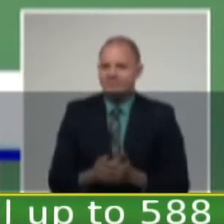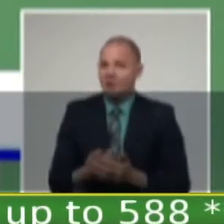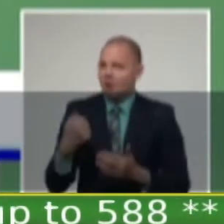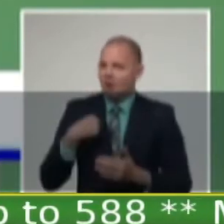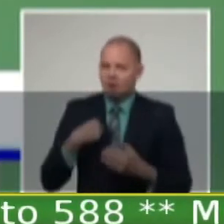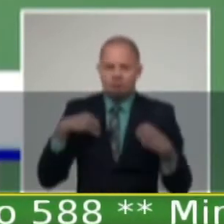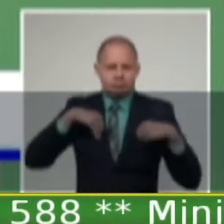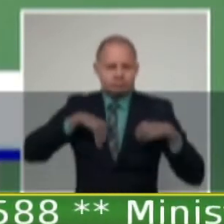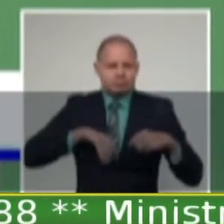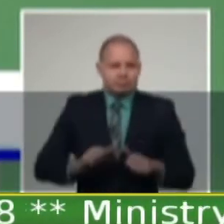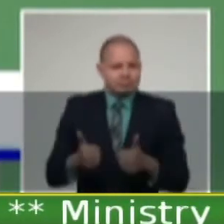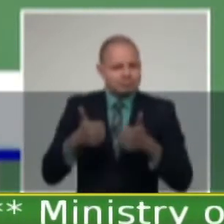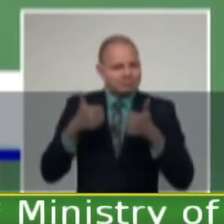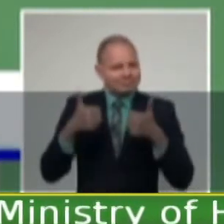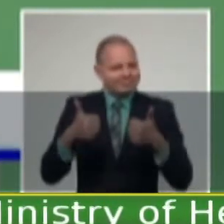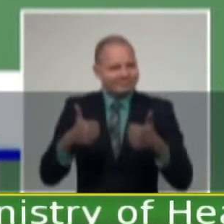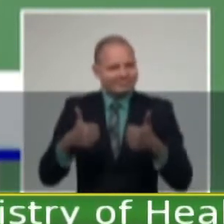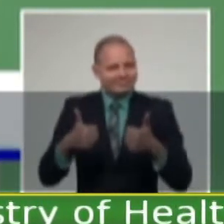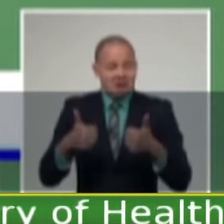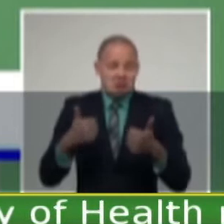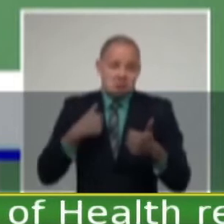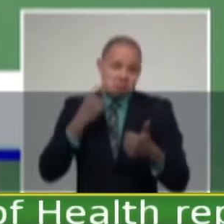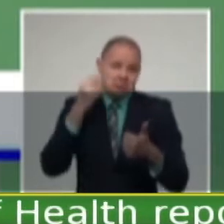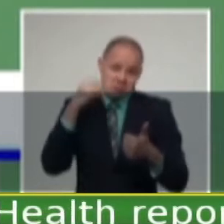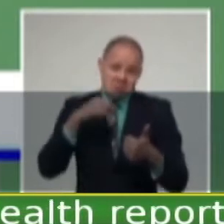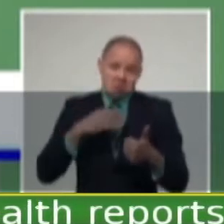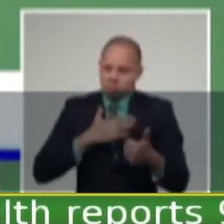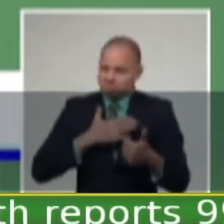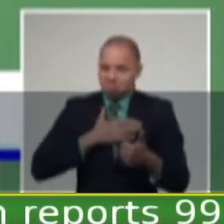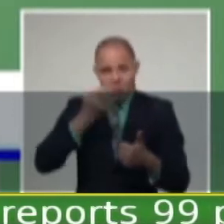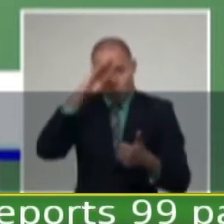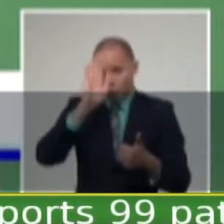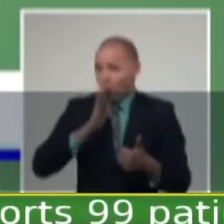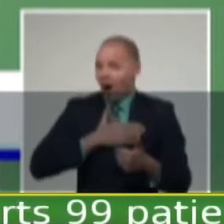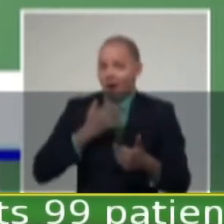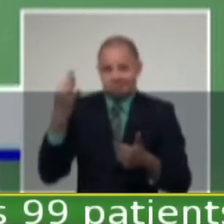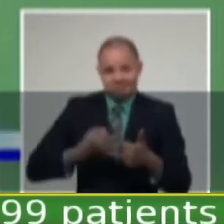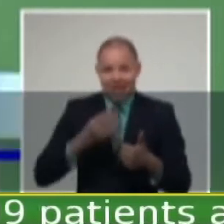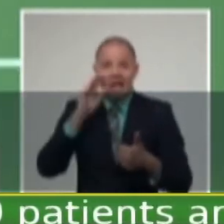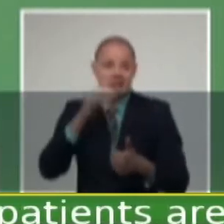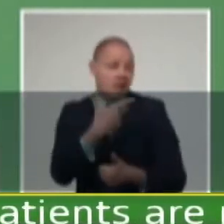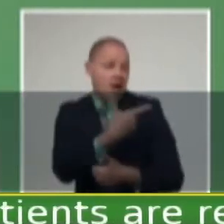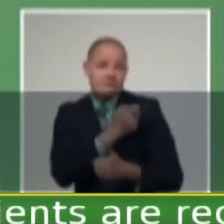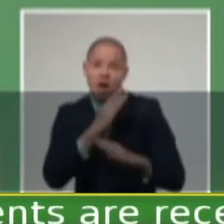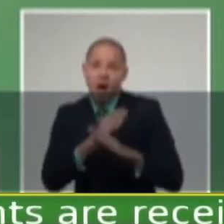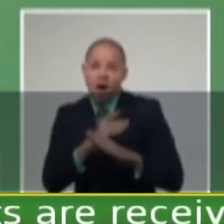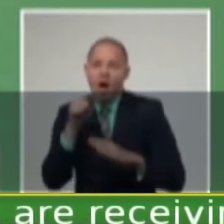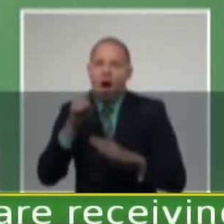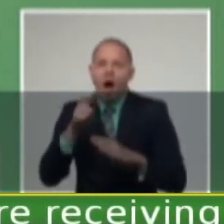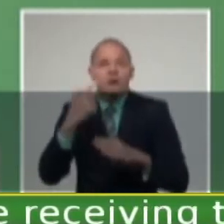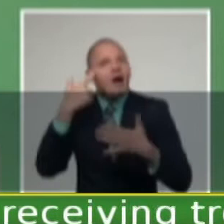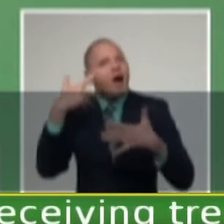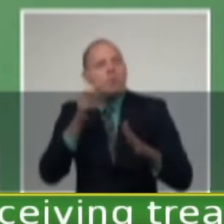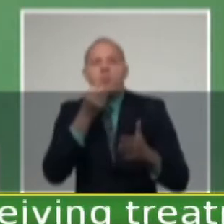como cubana pertenecer a este ensayo clínico porque es un candidato vacunal que nos está brindando una esperanza,